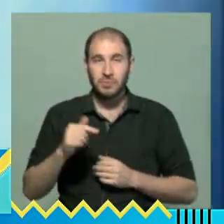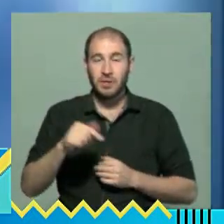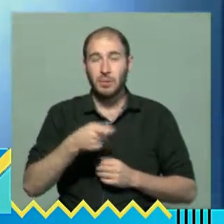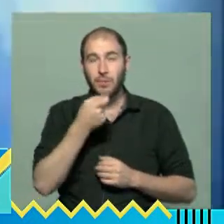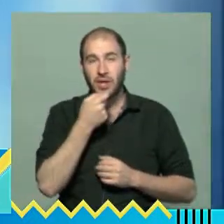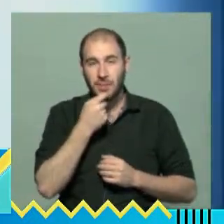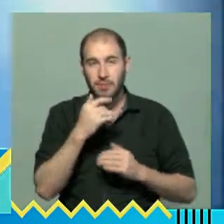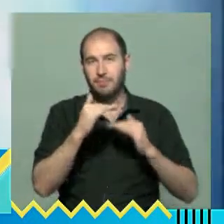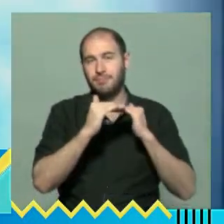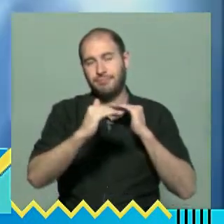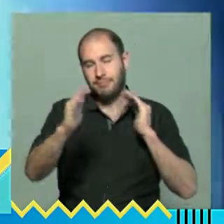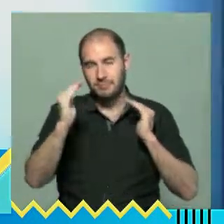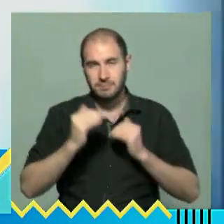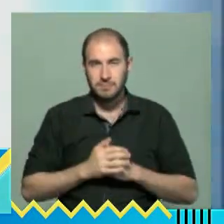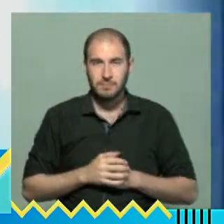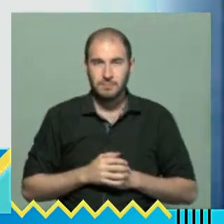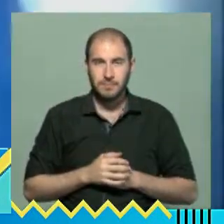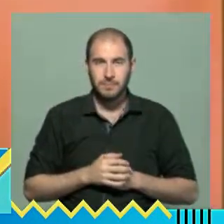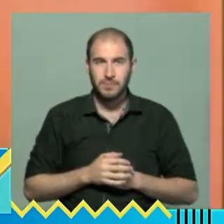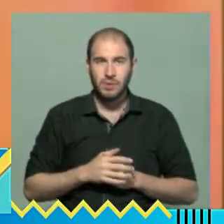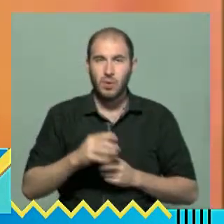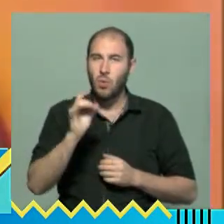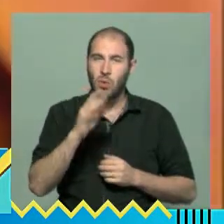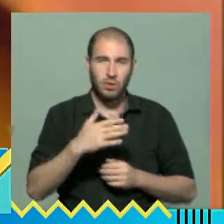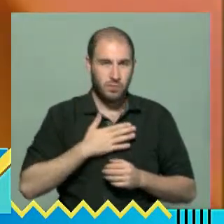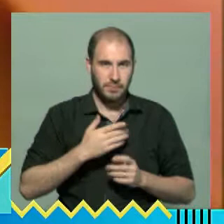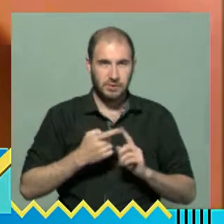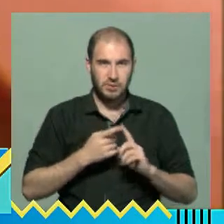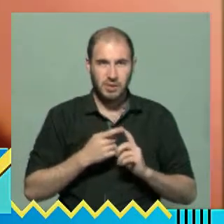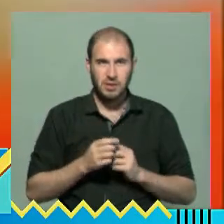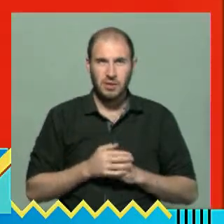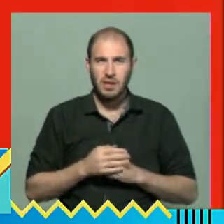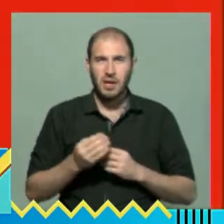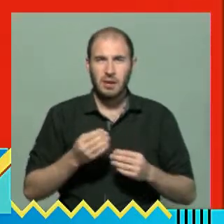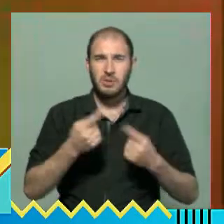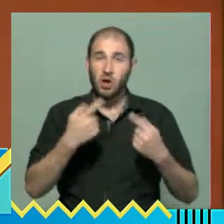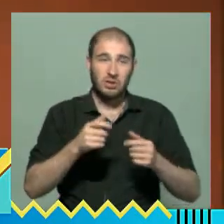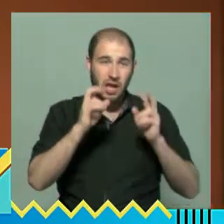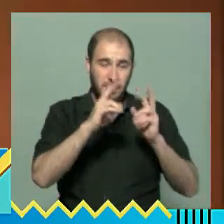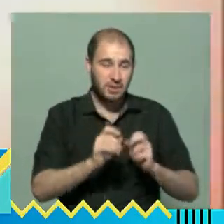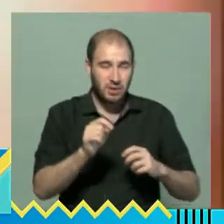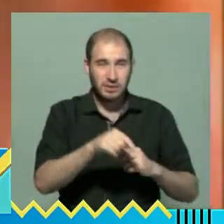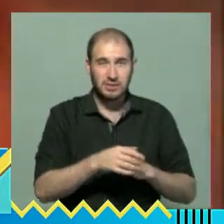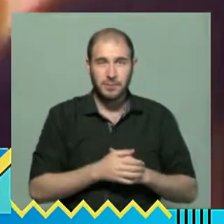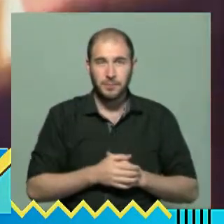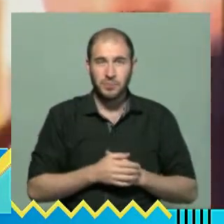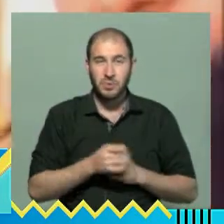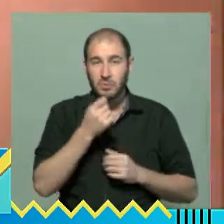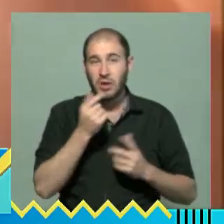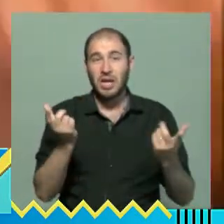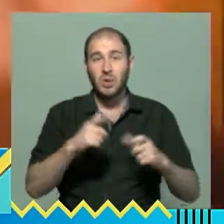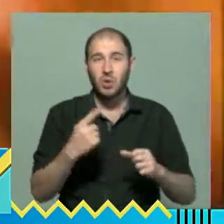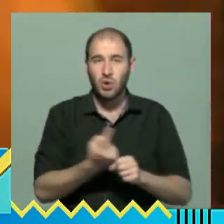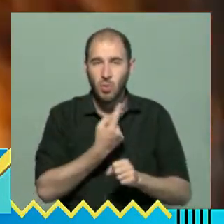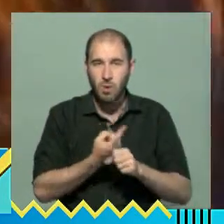ejemplo superficial o estrictamente personal, en realidad es lo que pasa con el objeto de estudio. Si no nos podemos reunir, si no